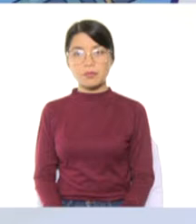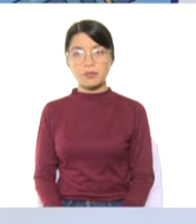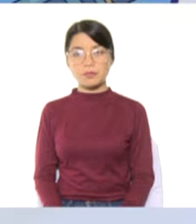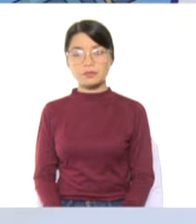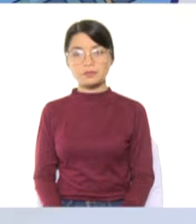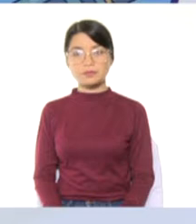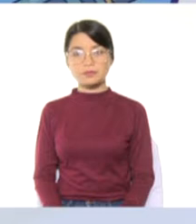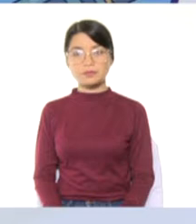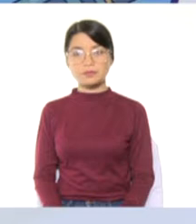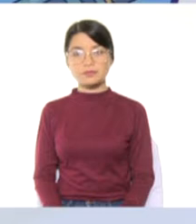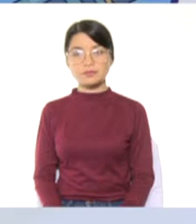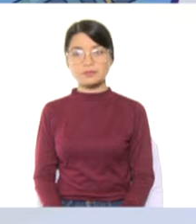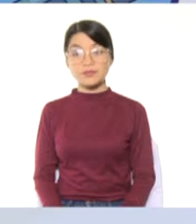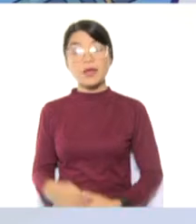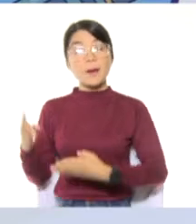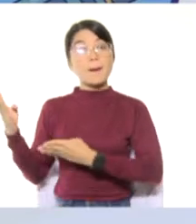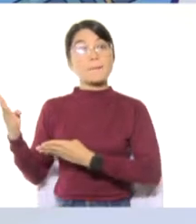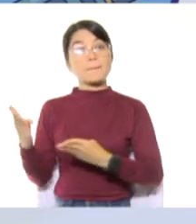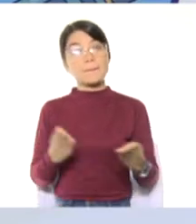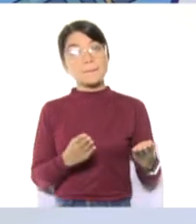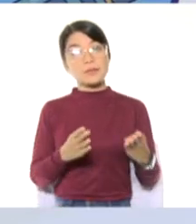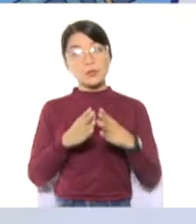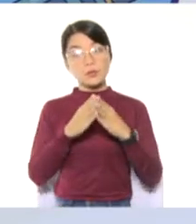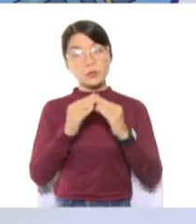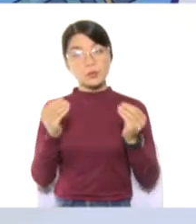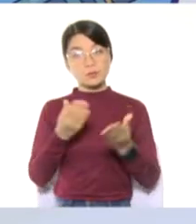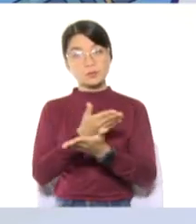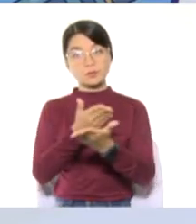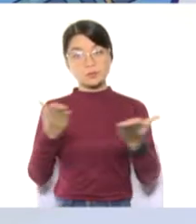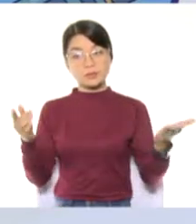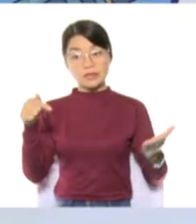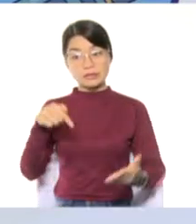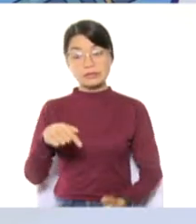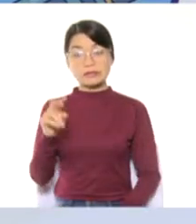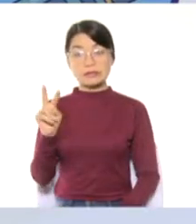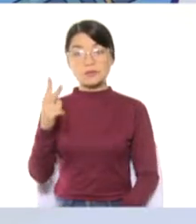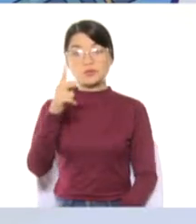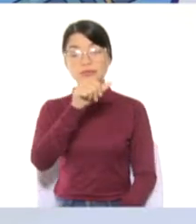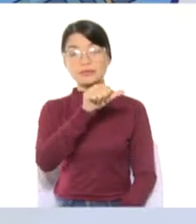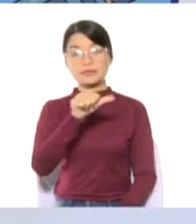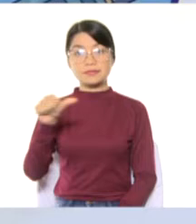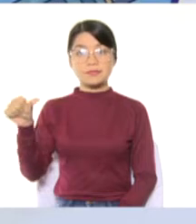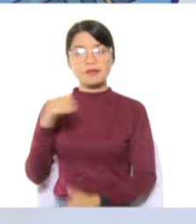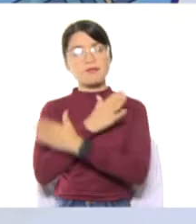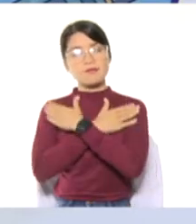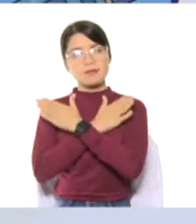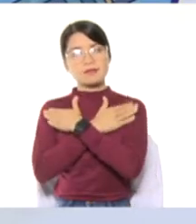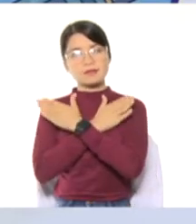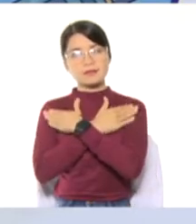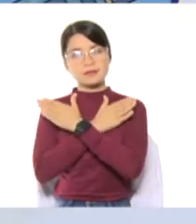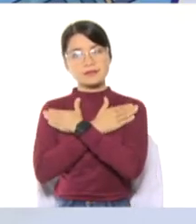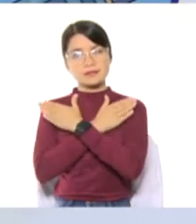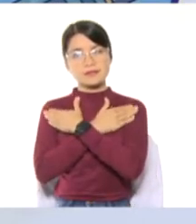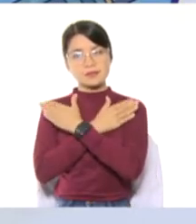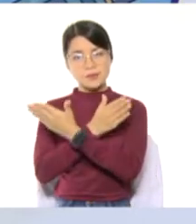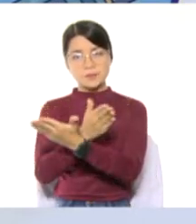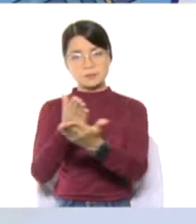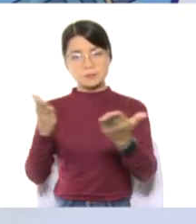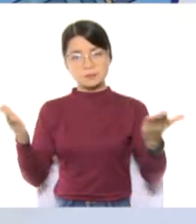Welcome back, entonces. Bienvenidos a nuestra siguiente semana. Felicitaciones a nuestros compañeros. La semana pasada fue